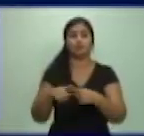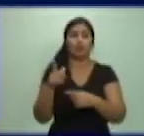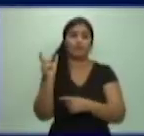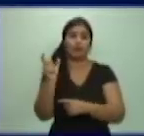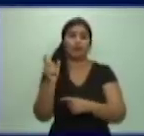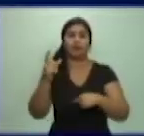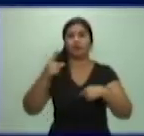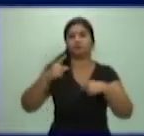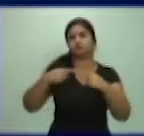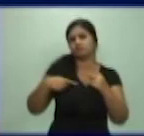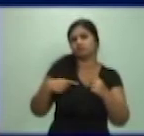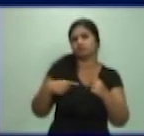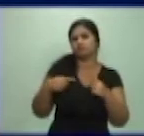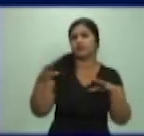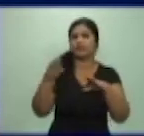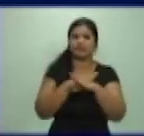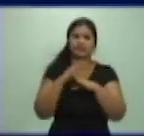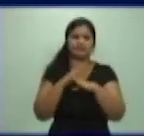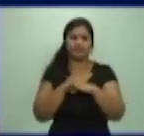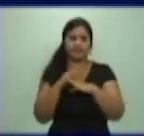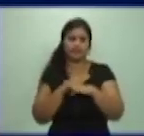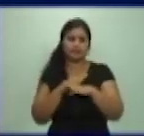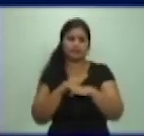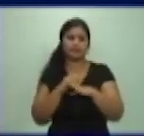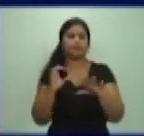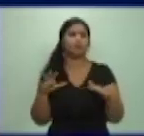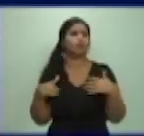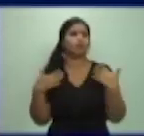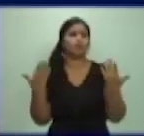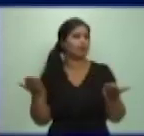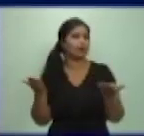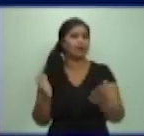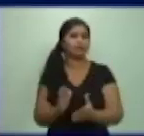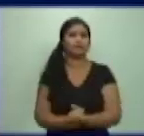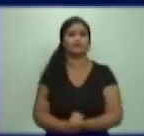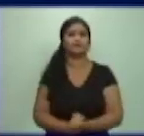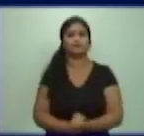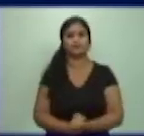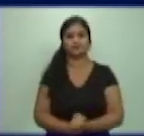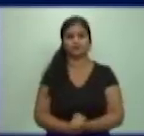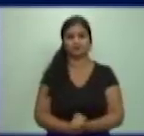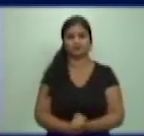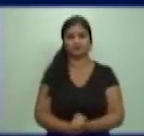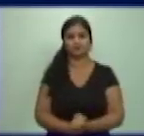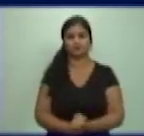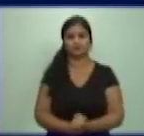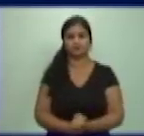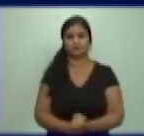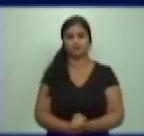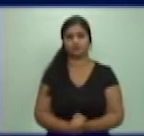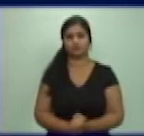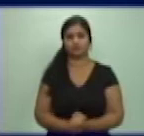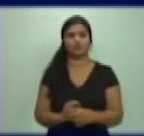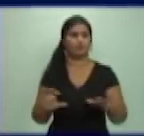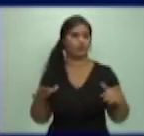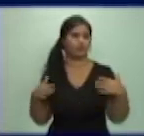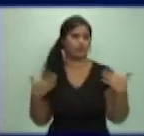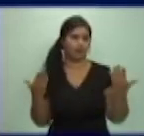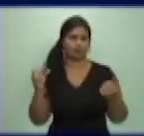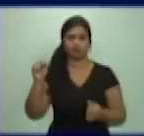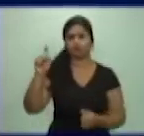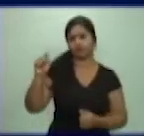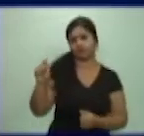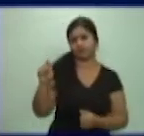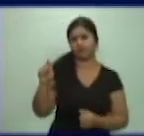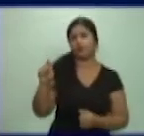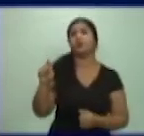Fantasía es un sustantivo. Usted debe buscar otro sustantivo, pero que sea opuesto. ¿Cuál sería entonces? Muy bien, está